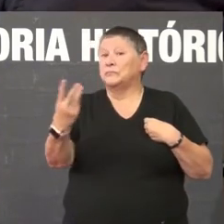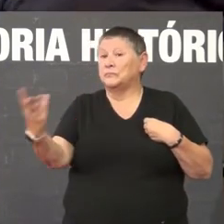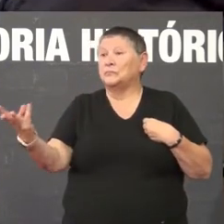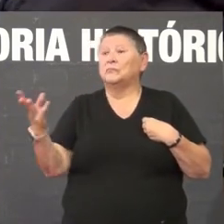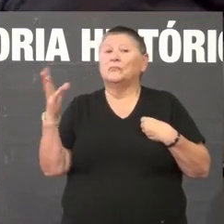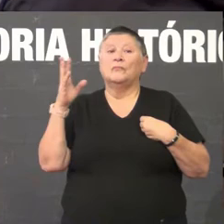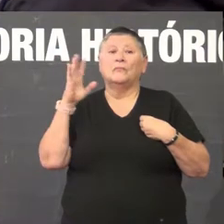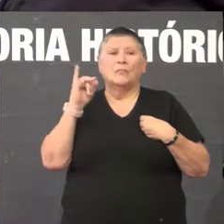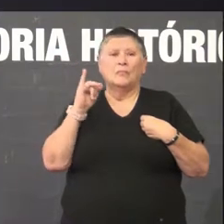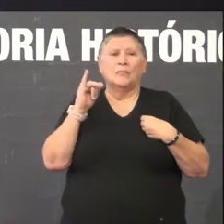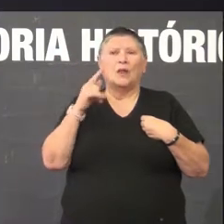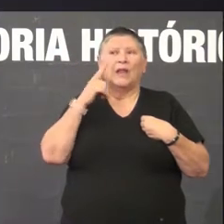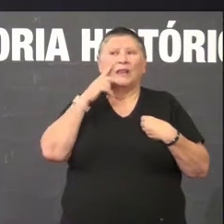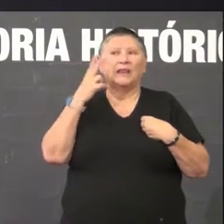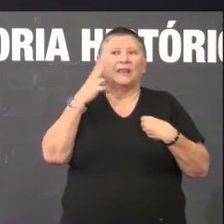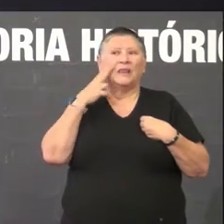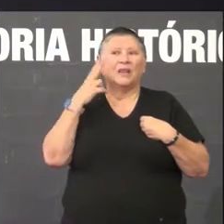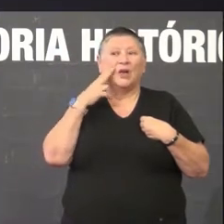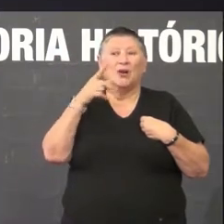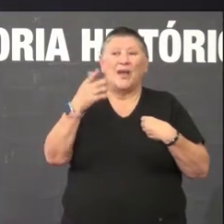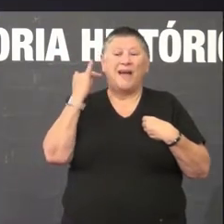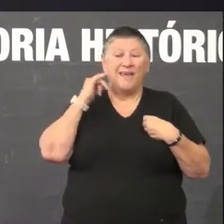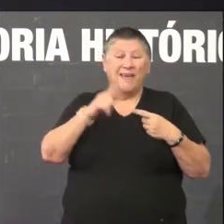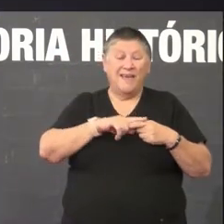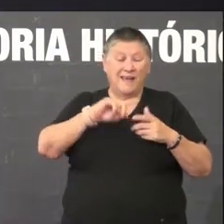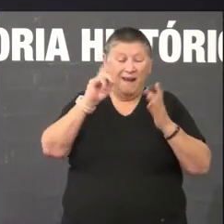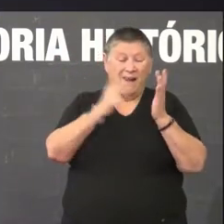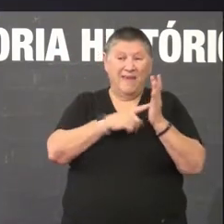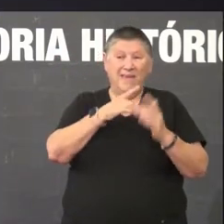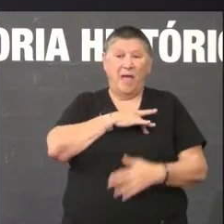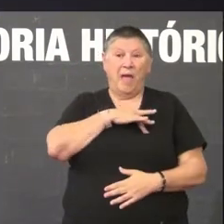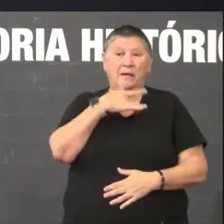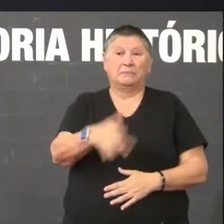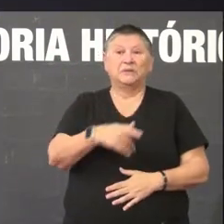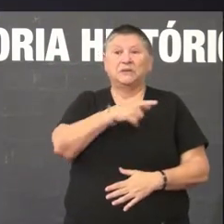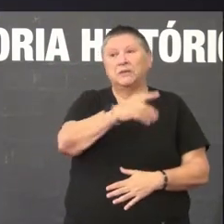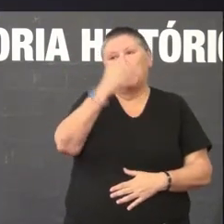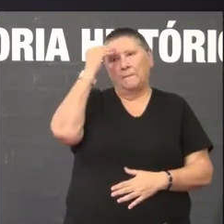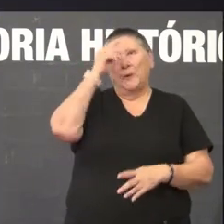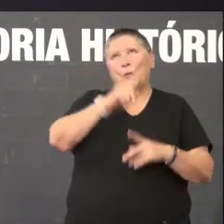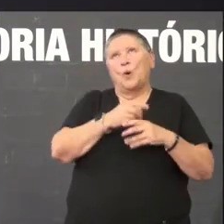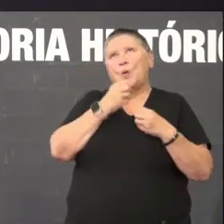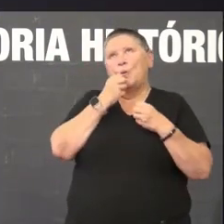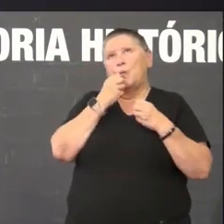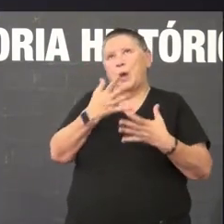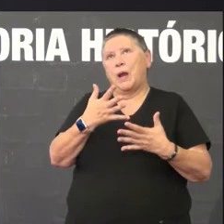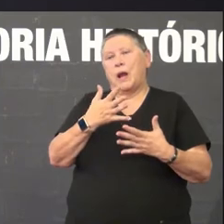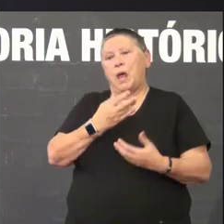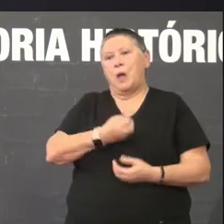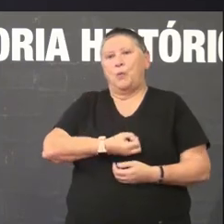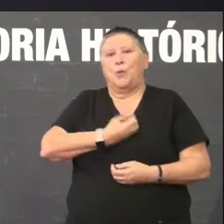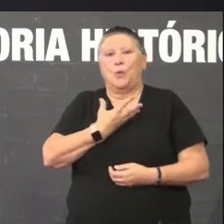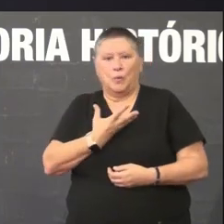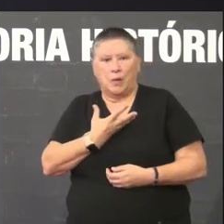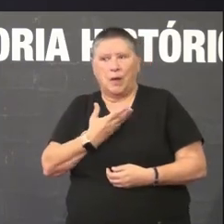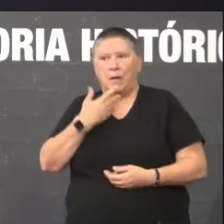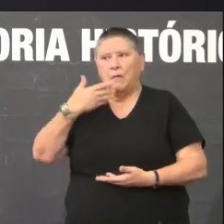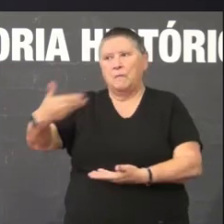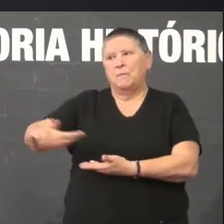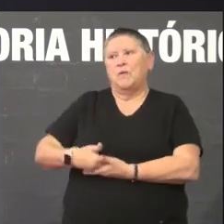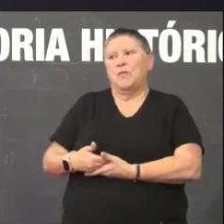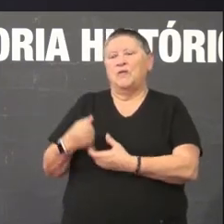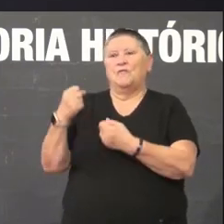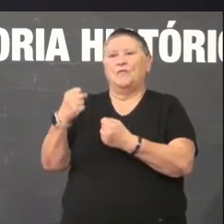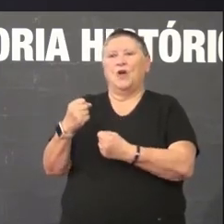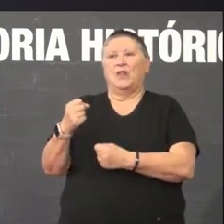errores. Aquella ley de la amnistía, pensada con la mejor voluntad y pedida por las fuerzas de la izquierda,